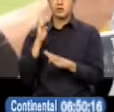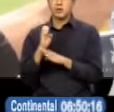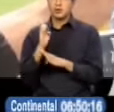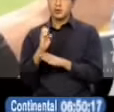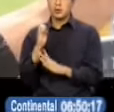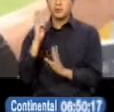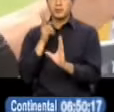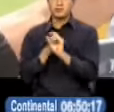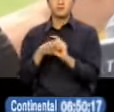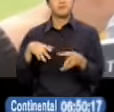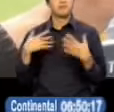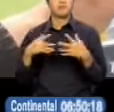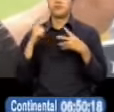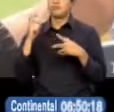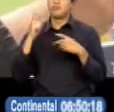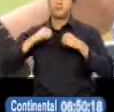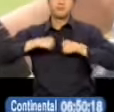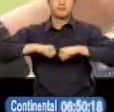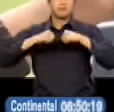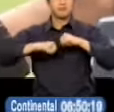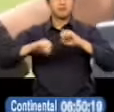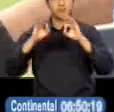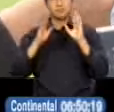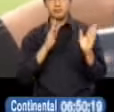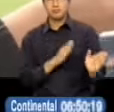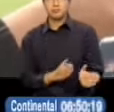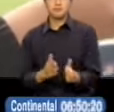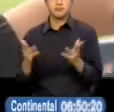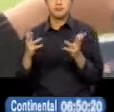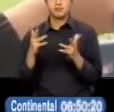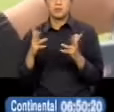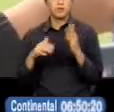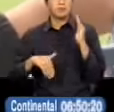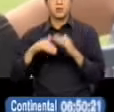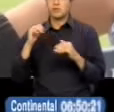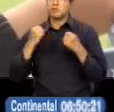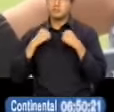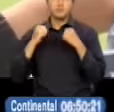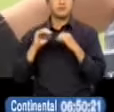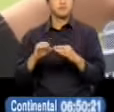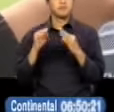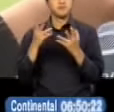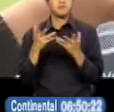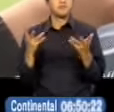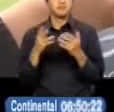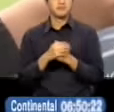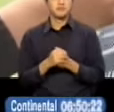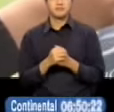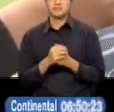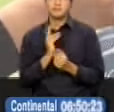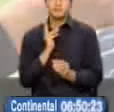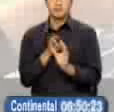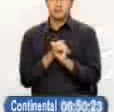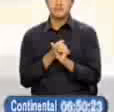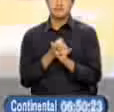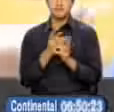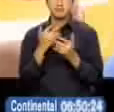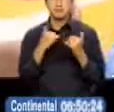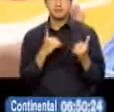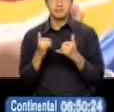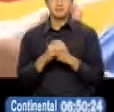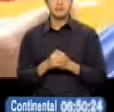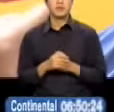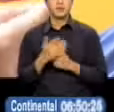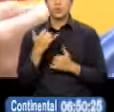hay que hacer las cosas de la mejor manera hay que cada a un 110% así es que bueno he venido acá y poder hacer las cosas bien y creo que